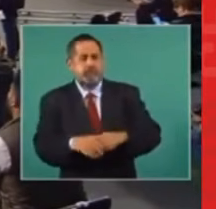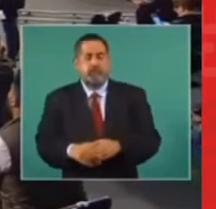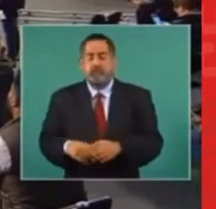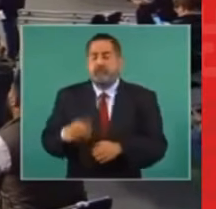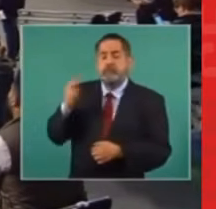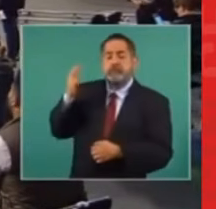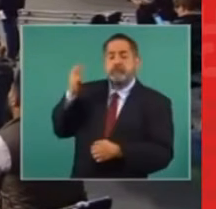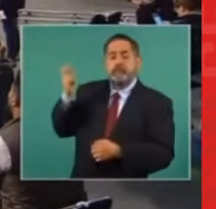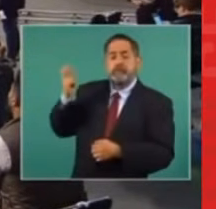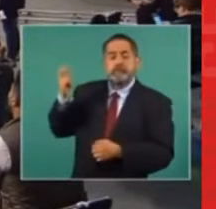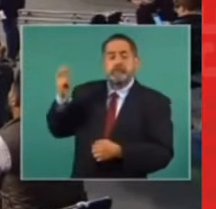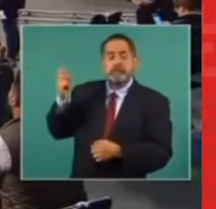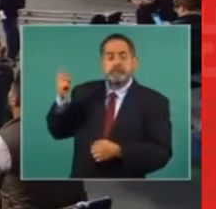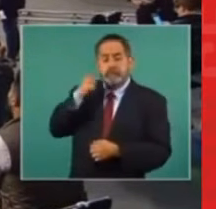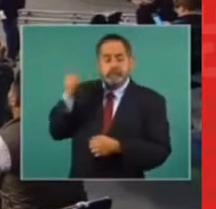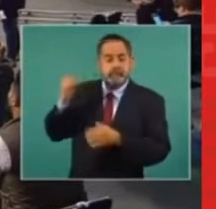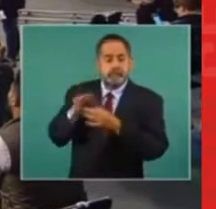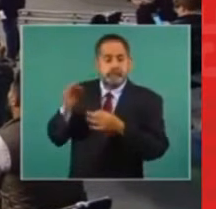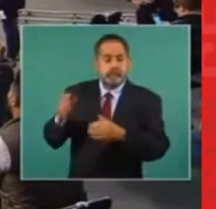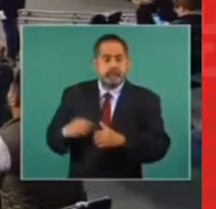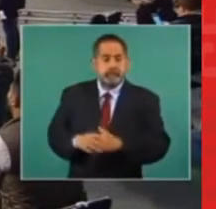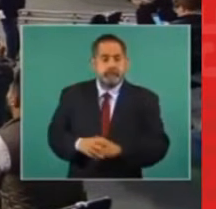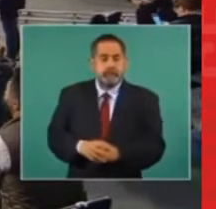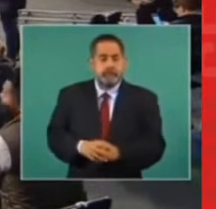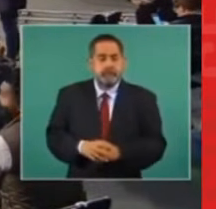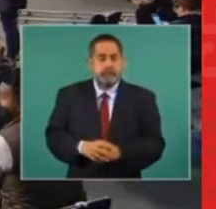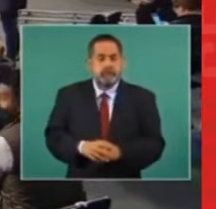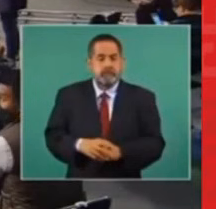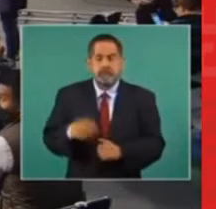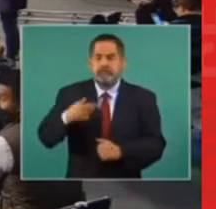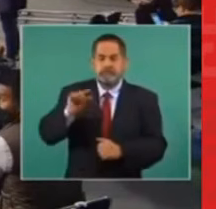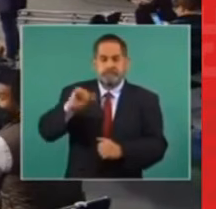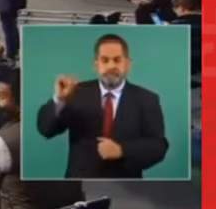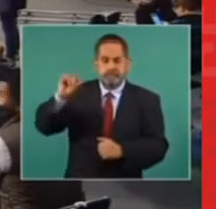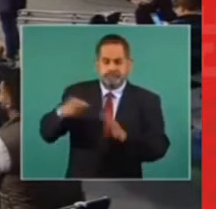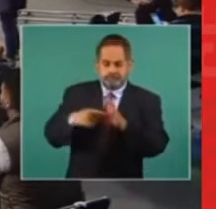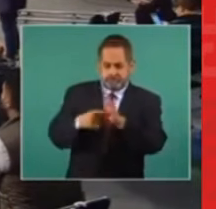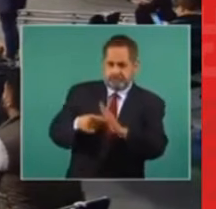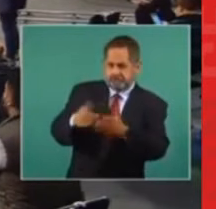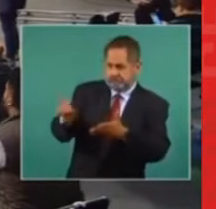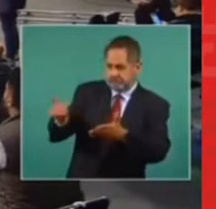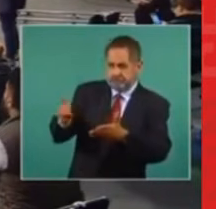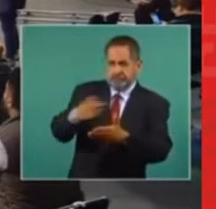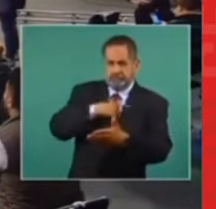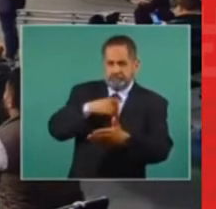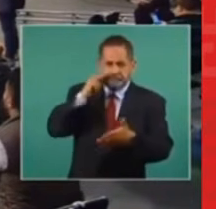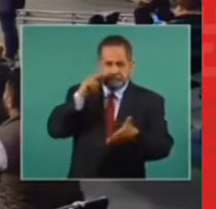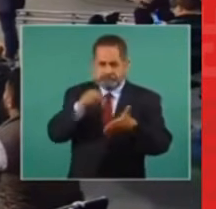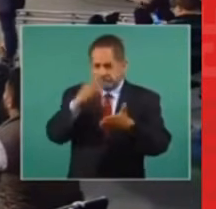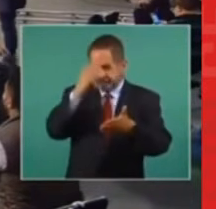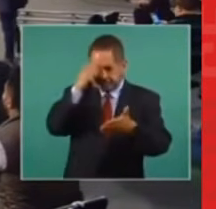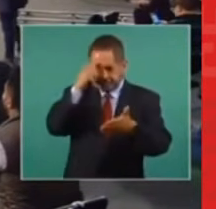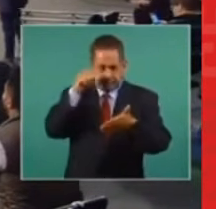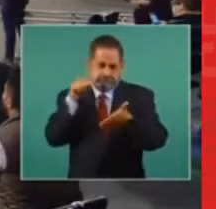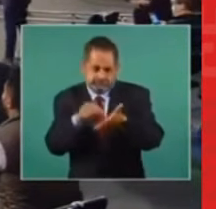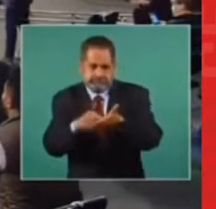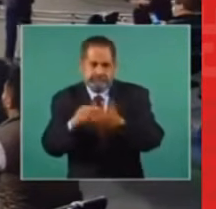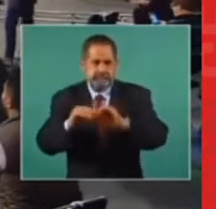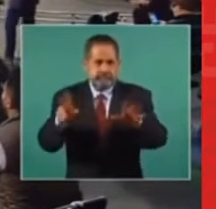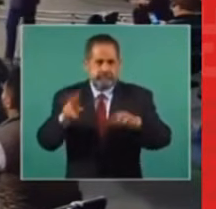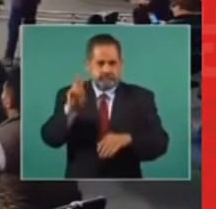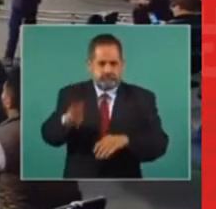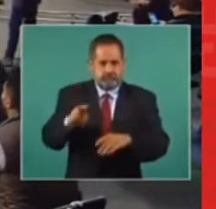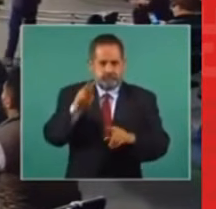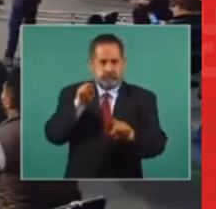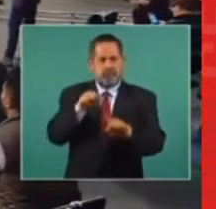que es lamentable, pero que también nuevamente reitera que esta oportunidad, así como la tiene Jorge Ramos, la tendría Loret de Mola, la tendría Broso,